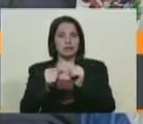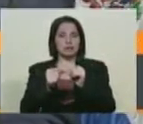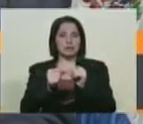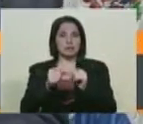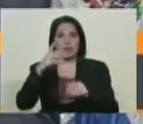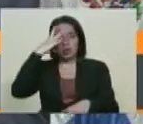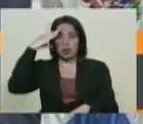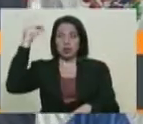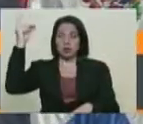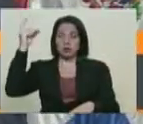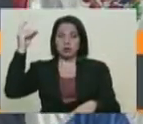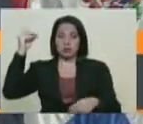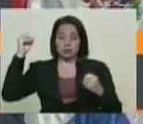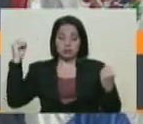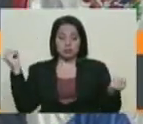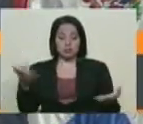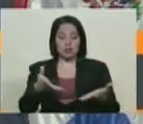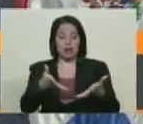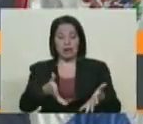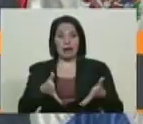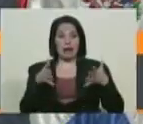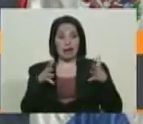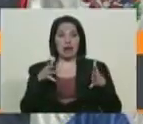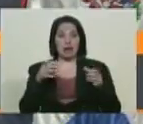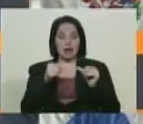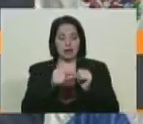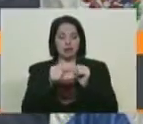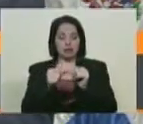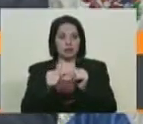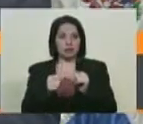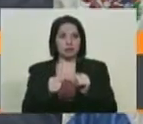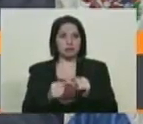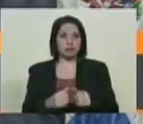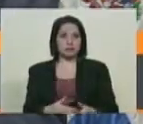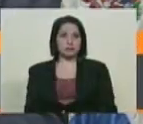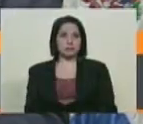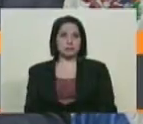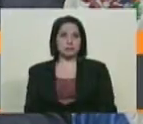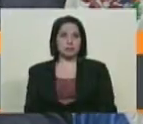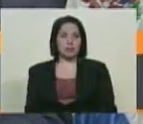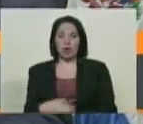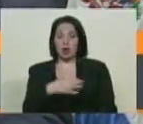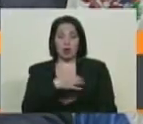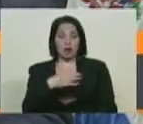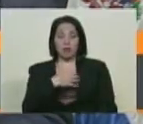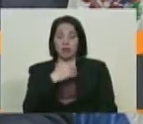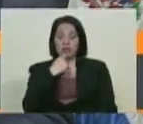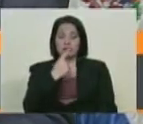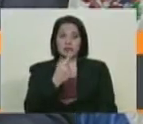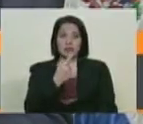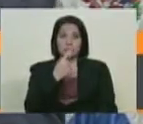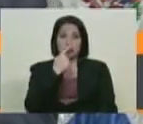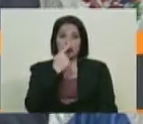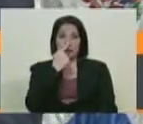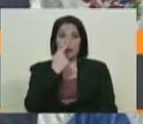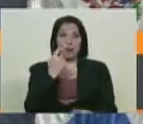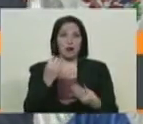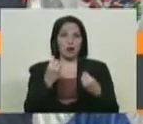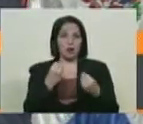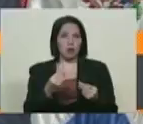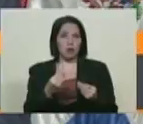Dios concede victoria a la constancia. No se puede negar los